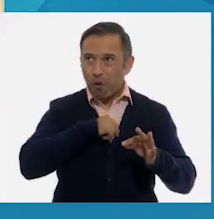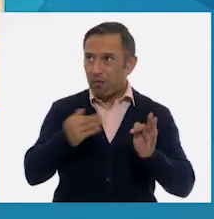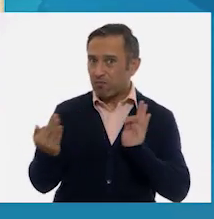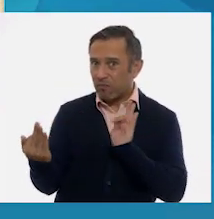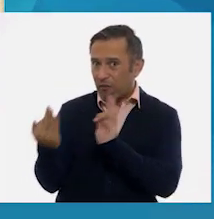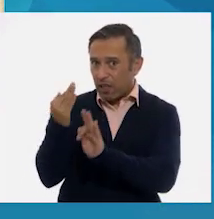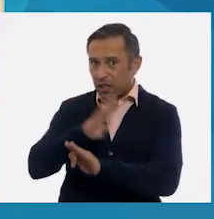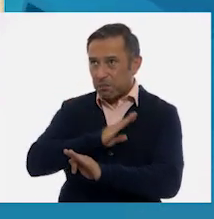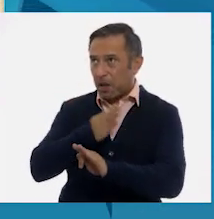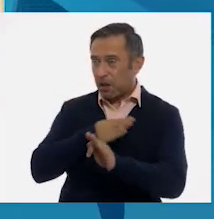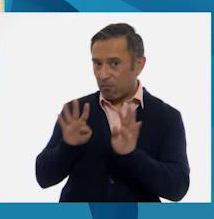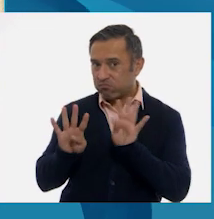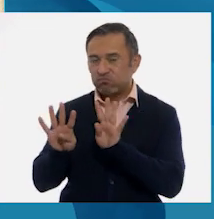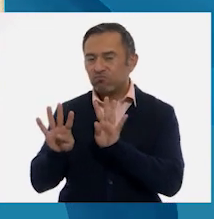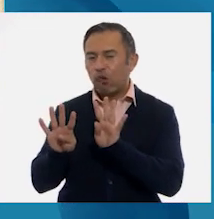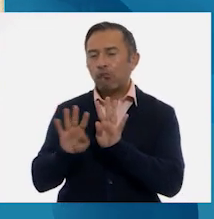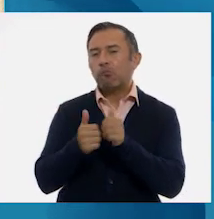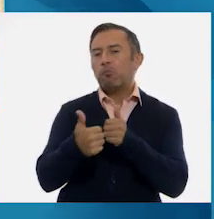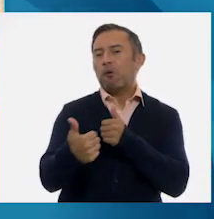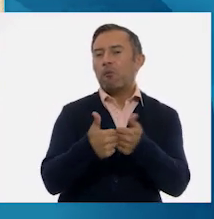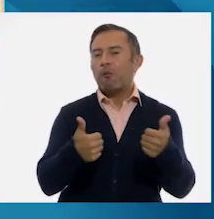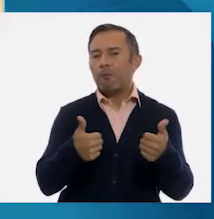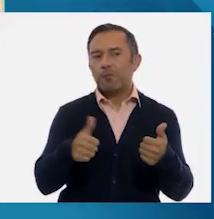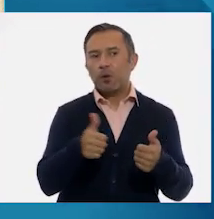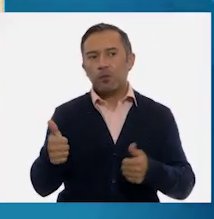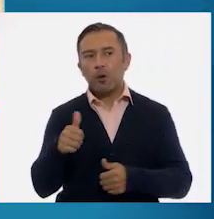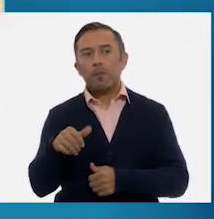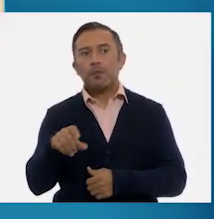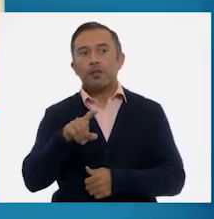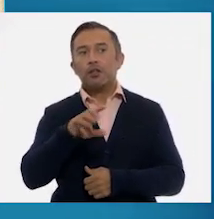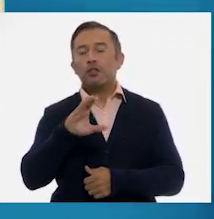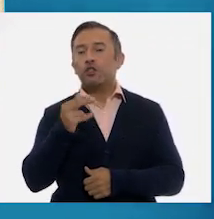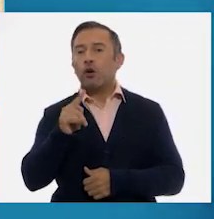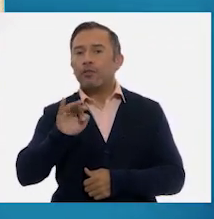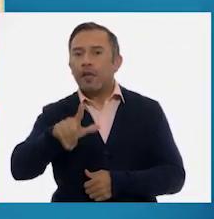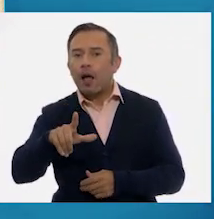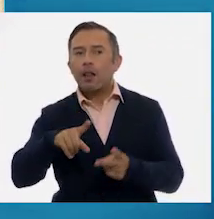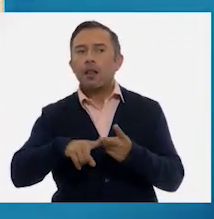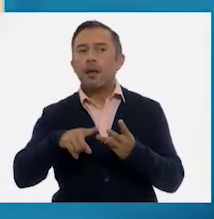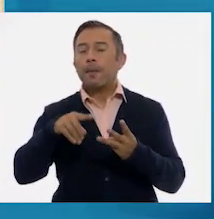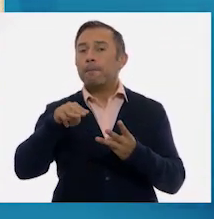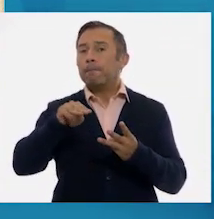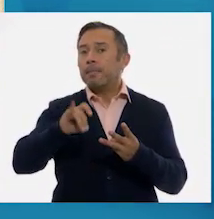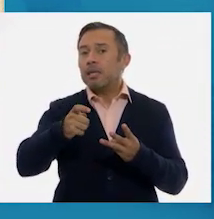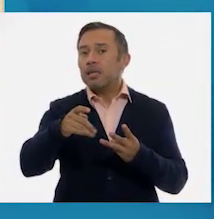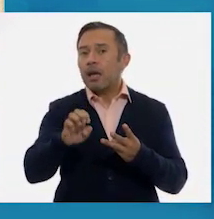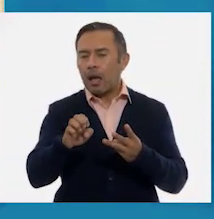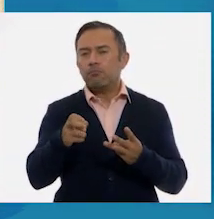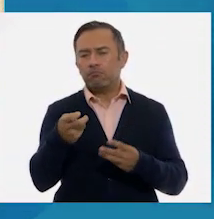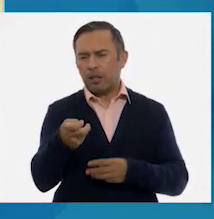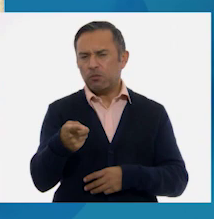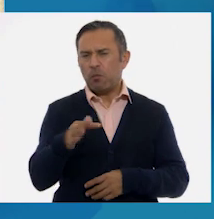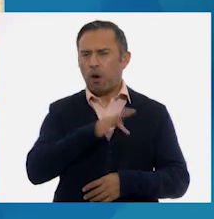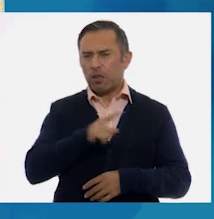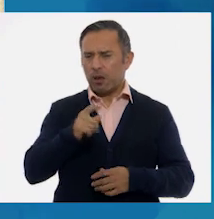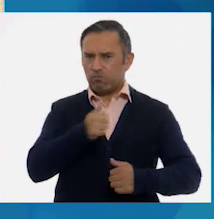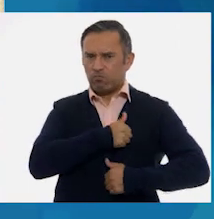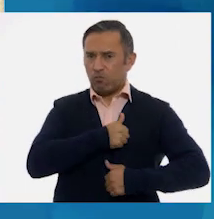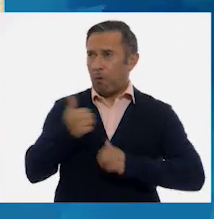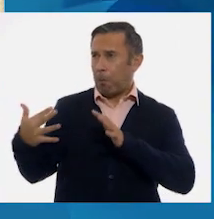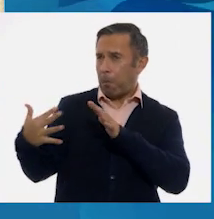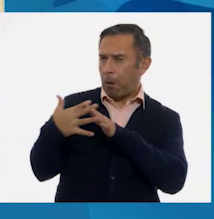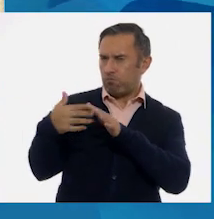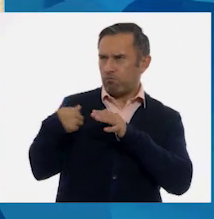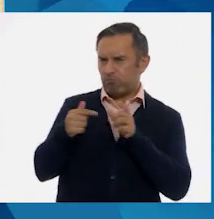los señoríos zapotecos, el Chontal y especialmente el Mije protagonizaron la resistencia armada.